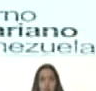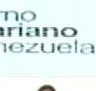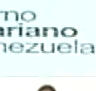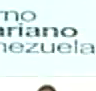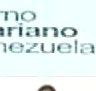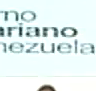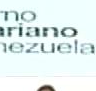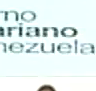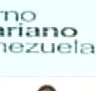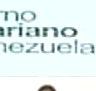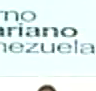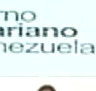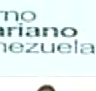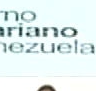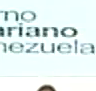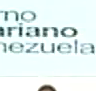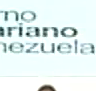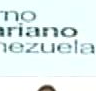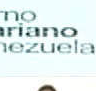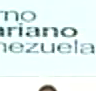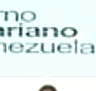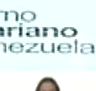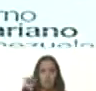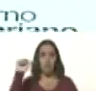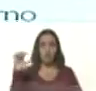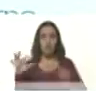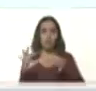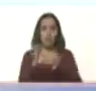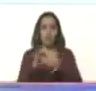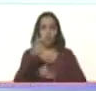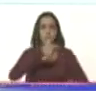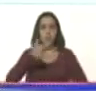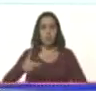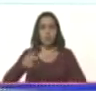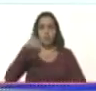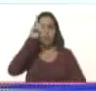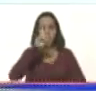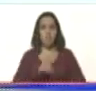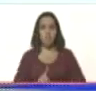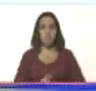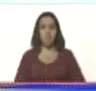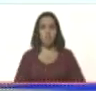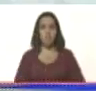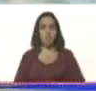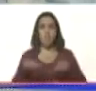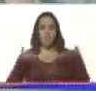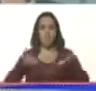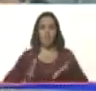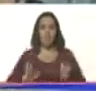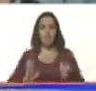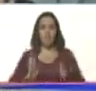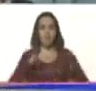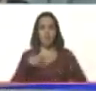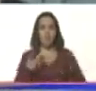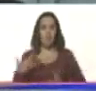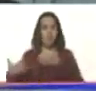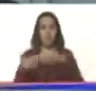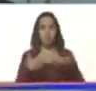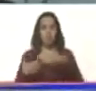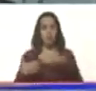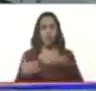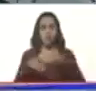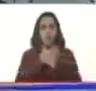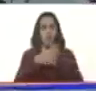Movimiento Socialista Unido de Personas con Discapacidad, que ha nacido para luchar por los derechos